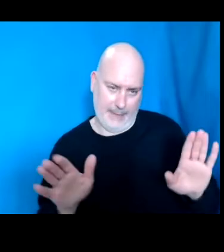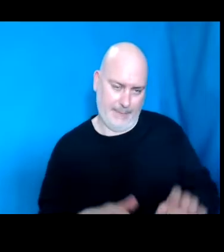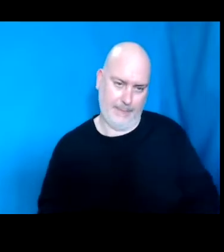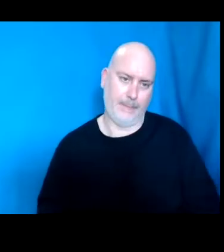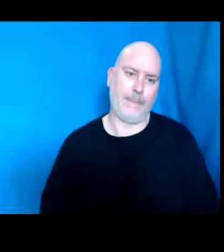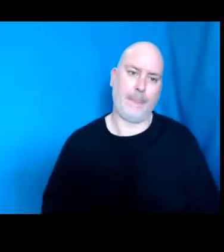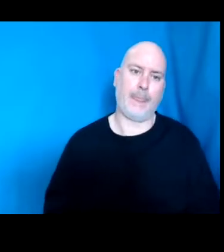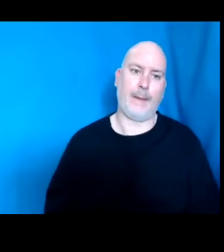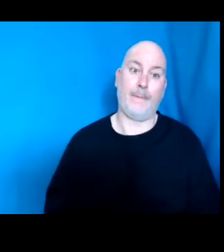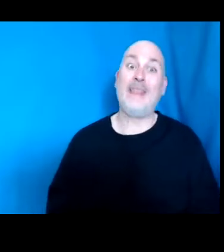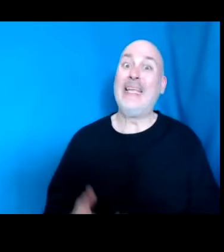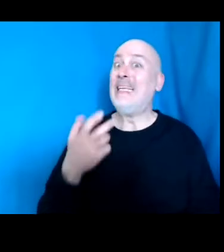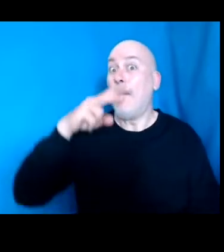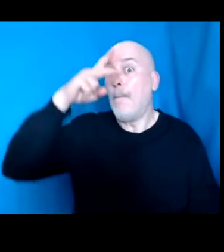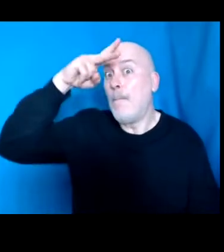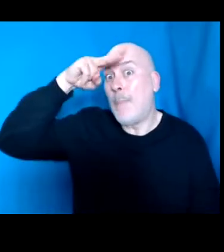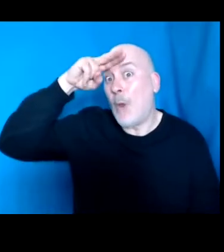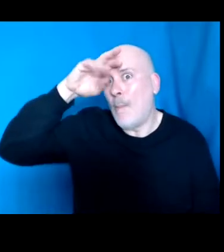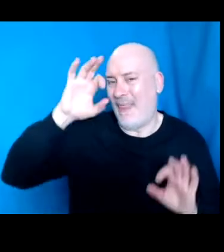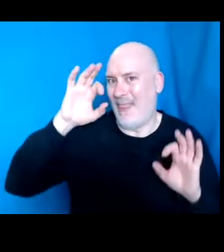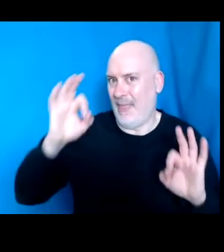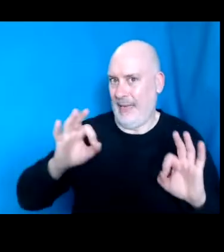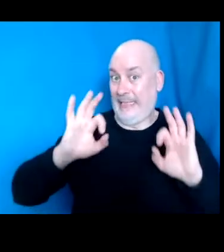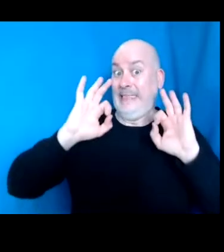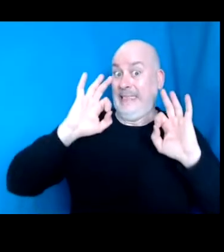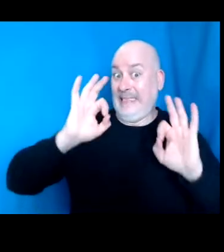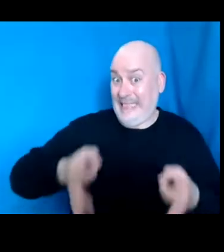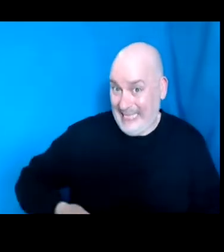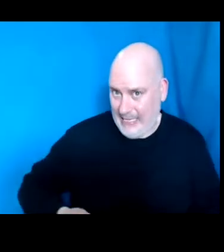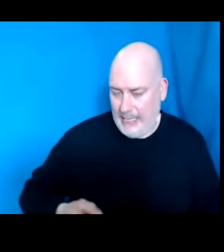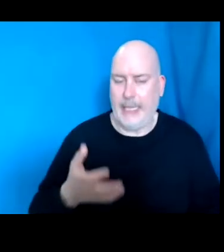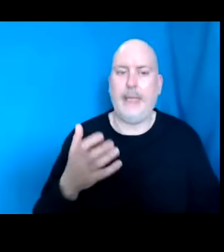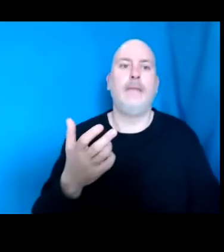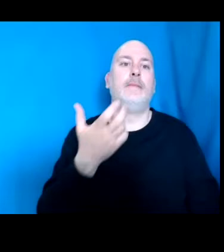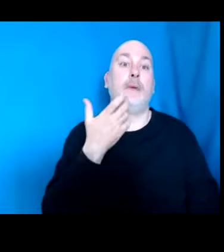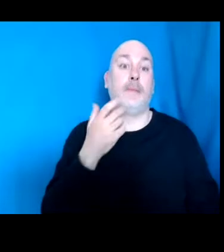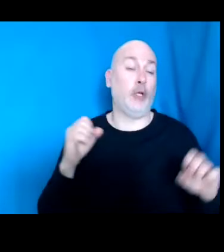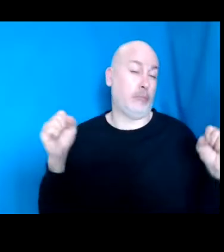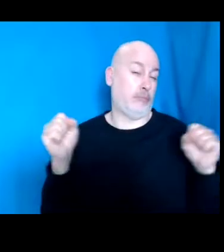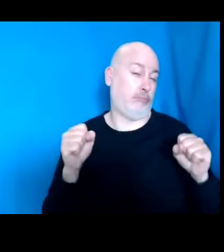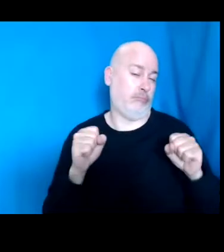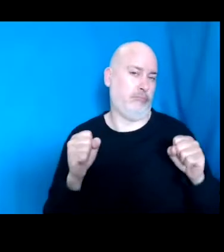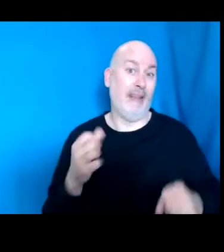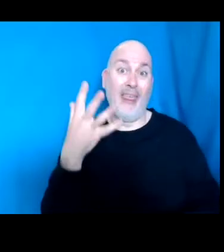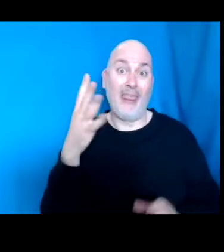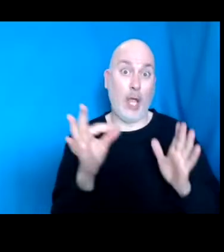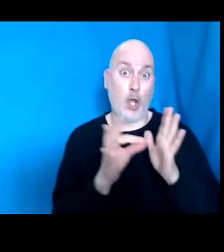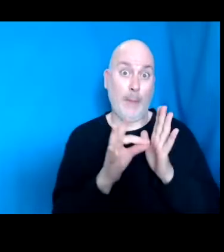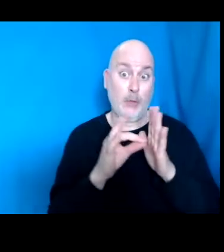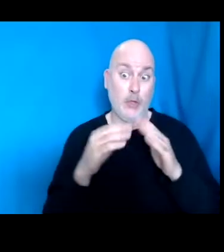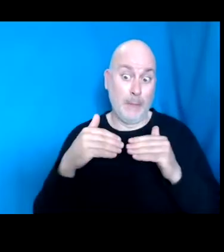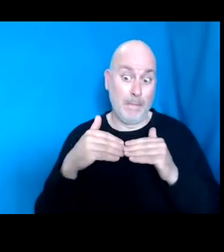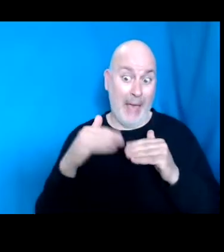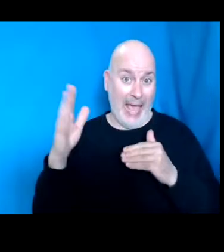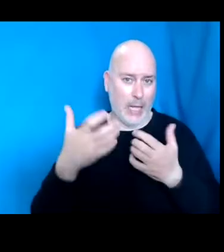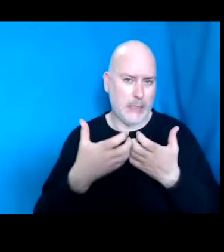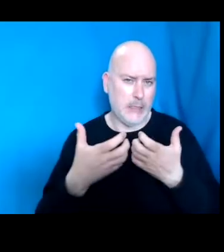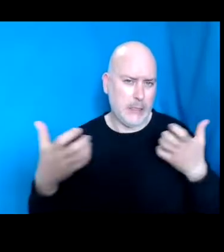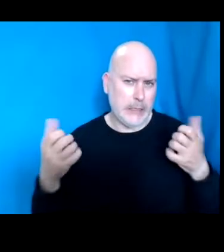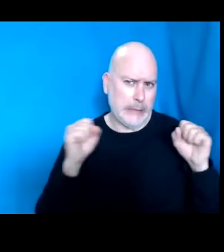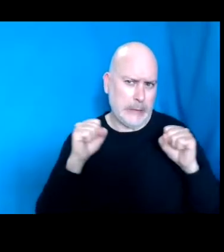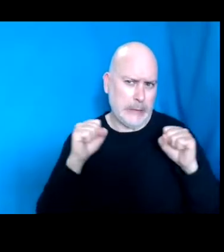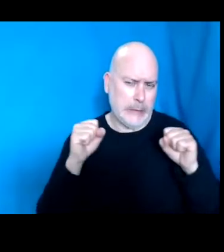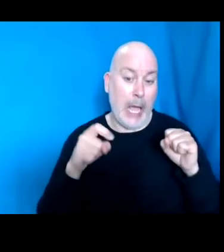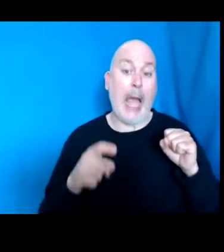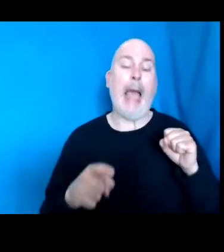¿Cuándo nos tenemos que preocupar? Si esta convulsión febril dura más de 5 minutos, entonces es cuando nos tenemos